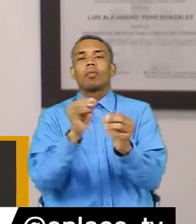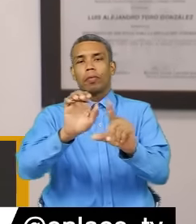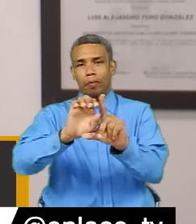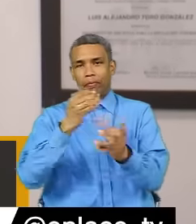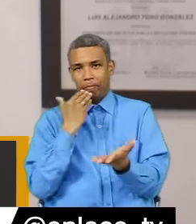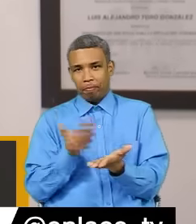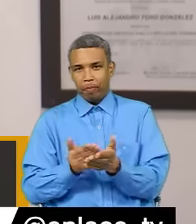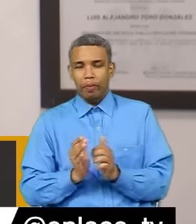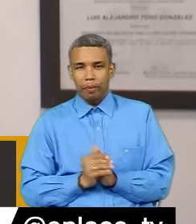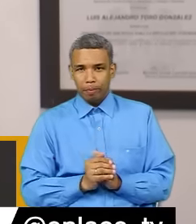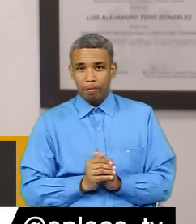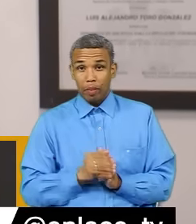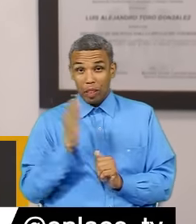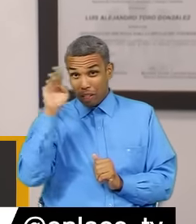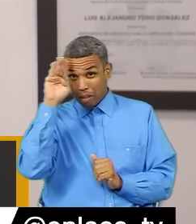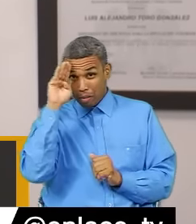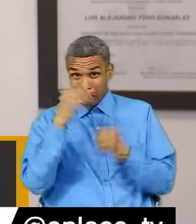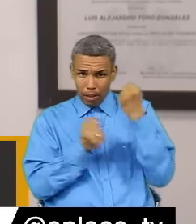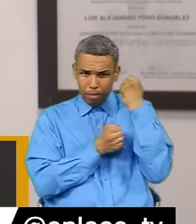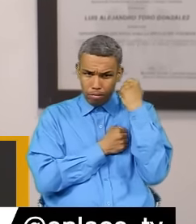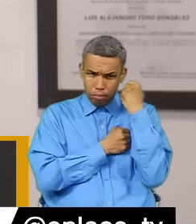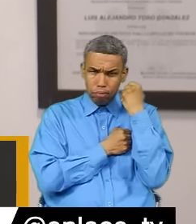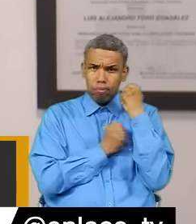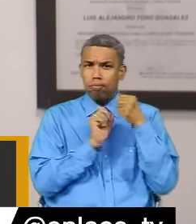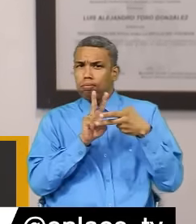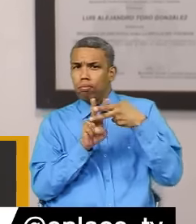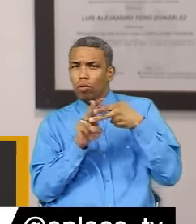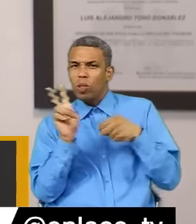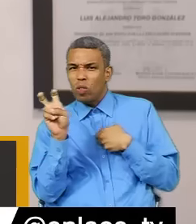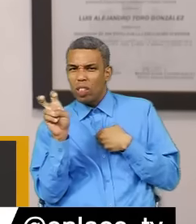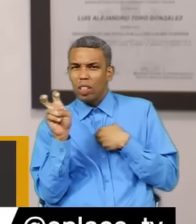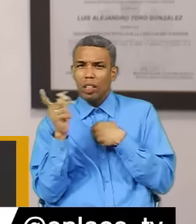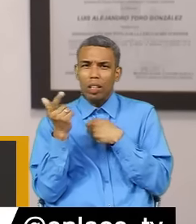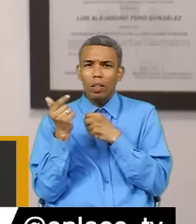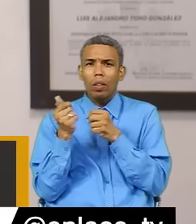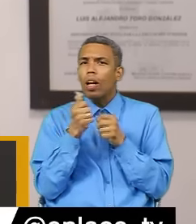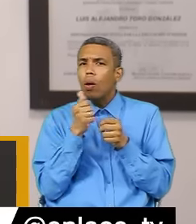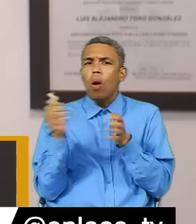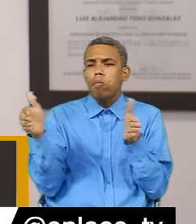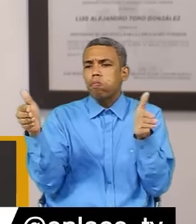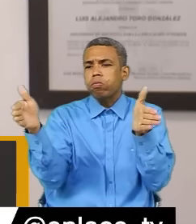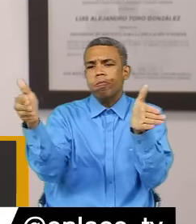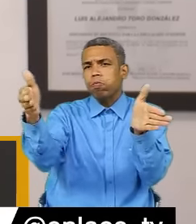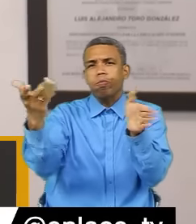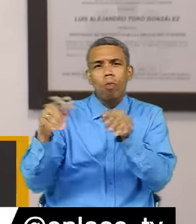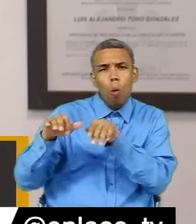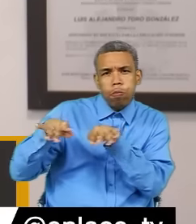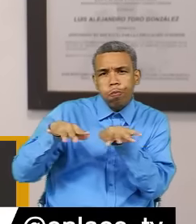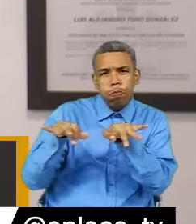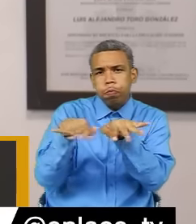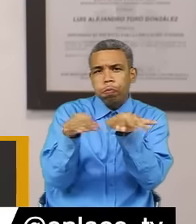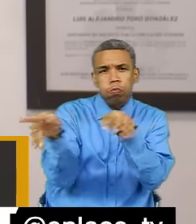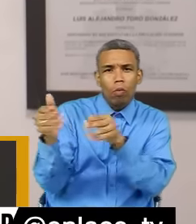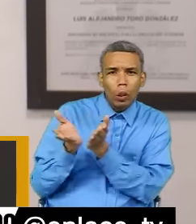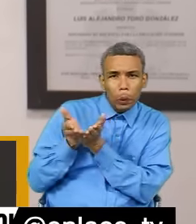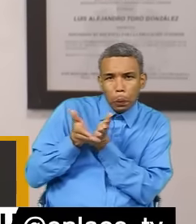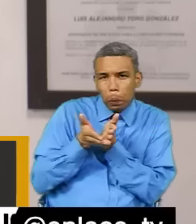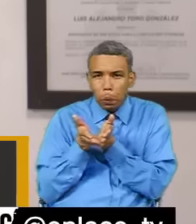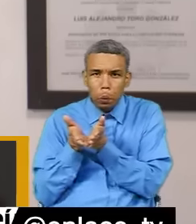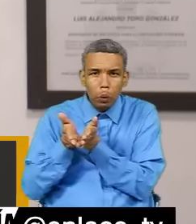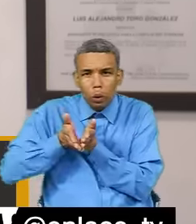Especial Energético y Vial número 7 ha entregado en horas de la mañana un informe de los resultados operativos adelantados en las últimas horas en el